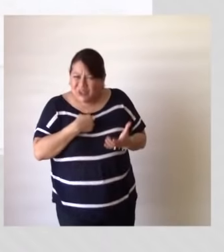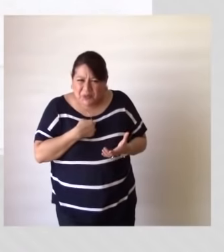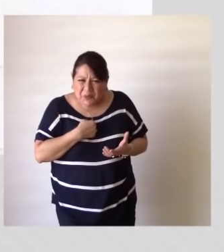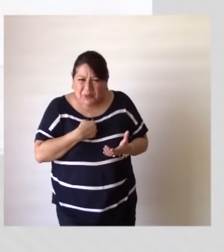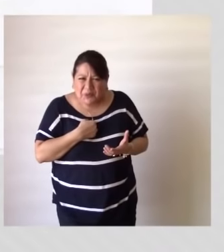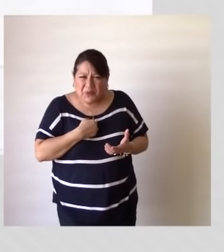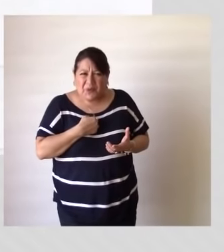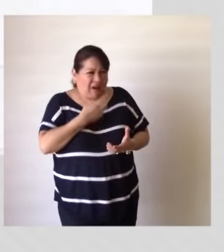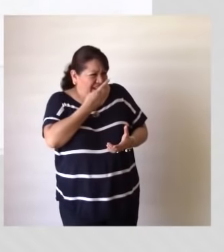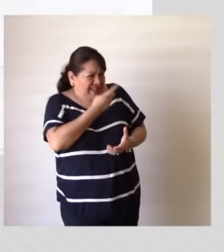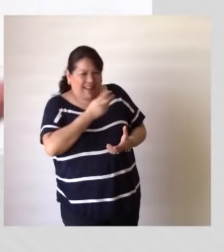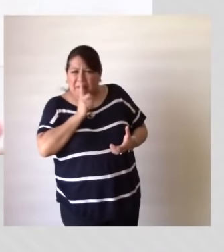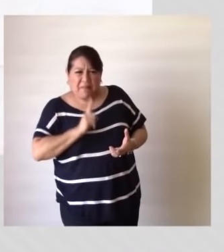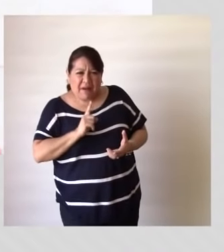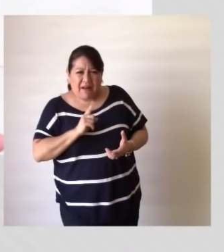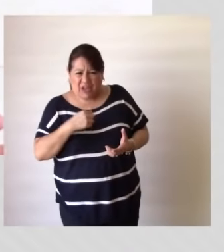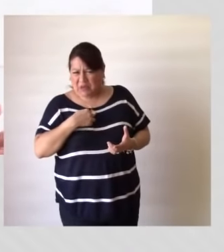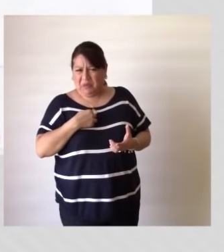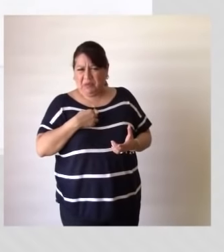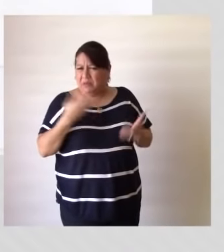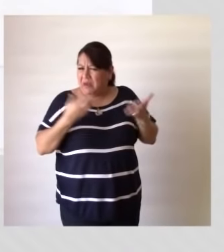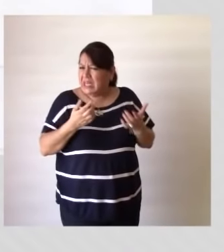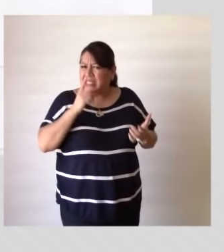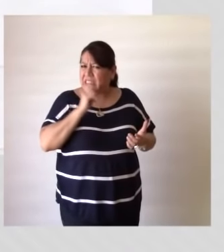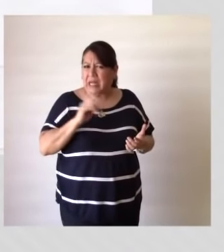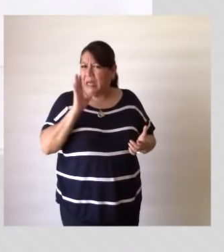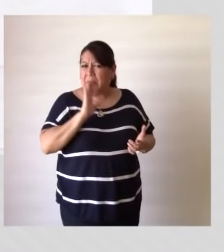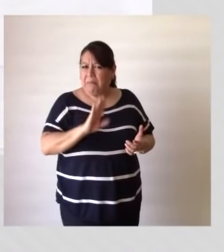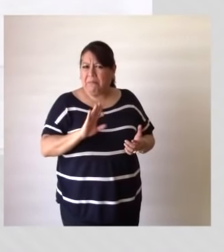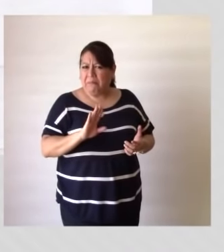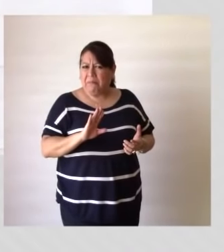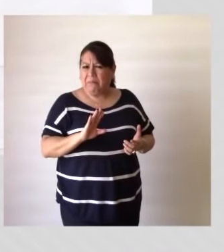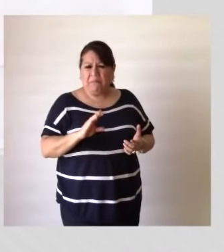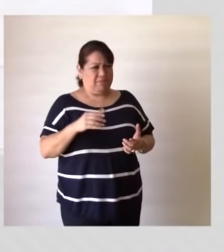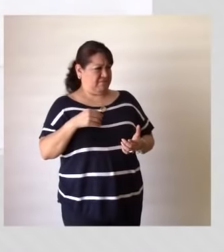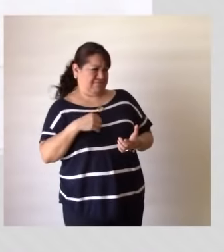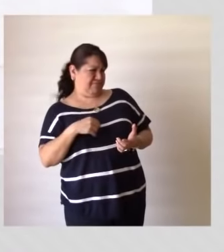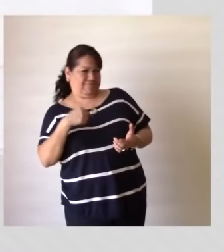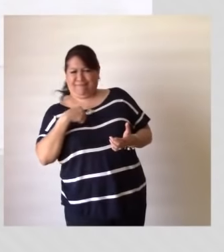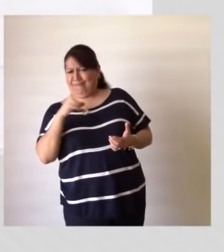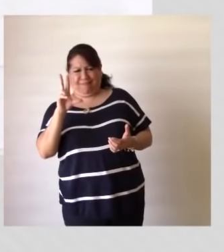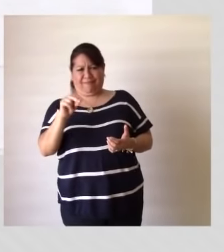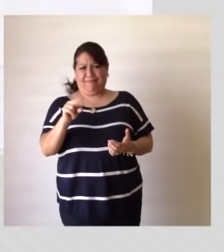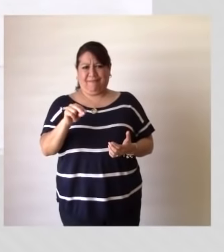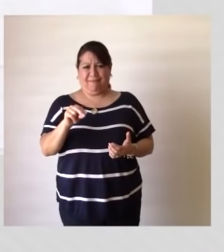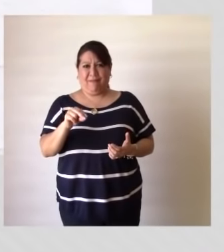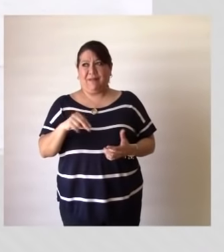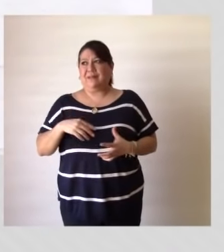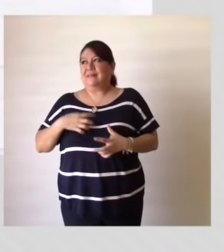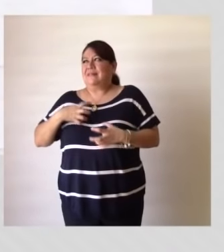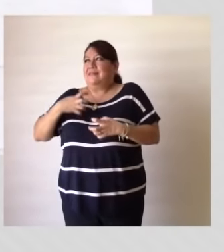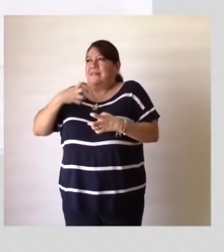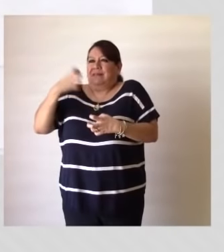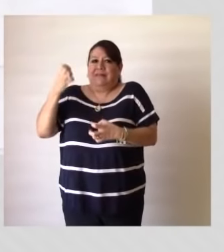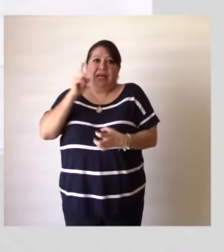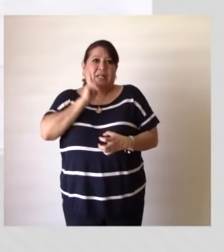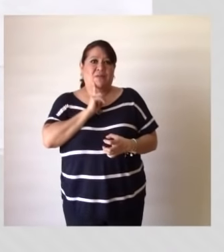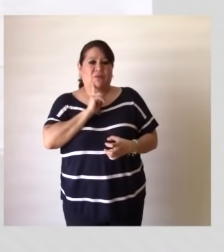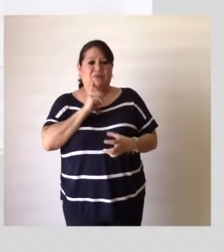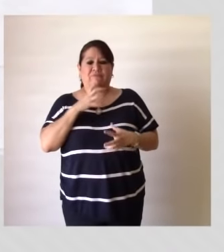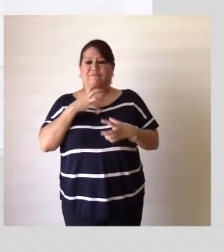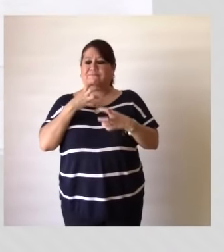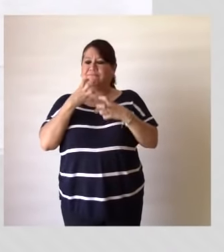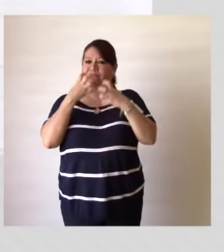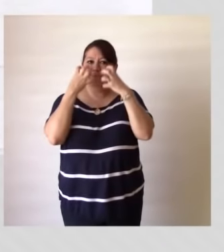no para nada eso molesta más no es cierto porque el problema no